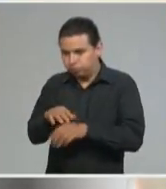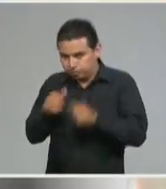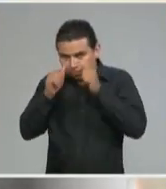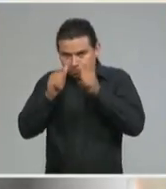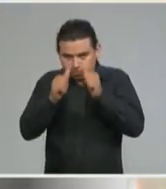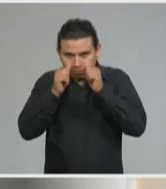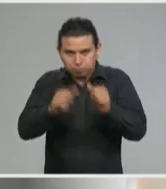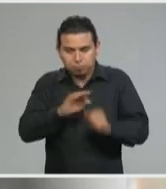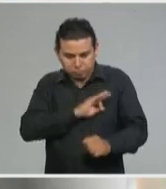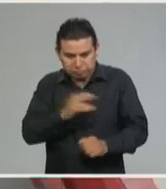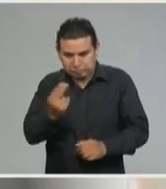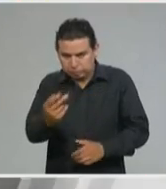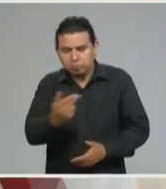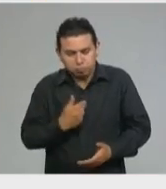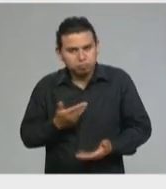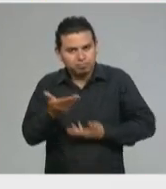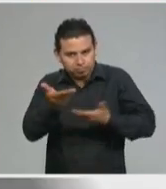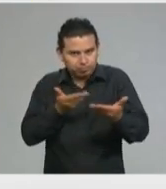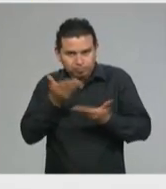a quienes lo necesitan.